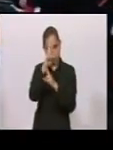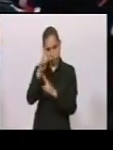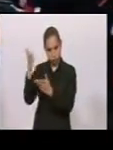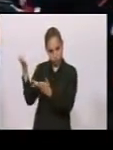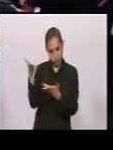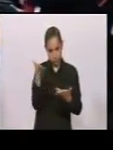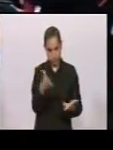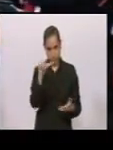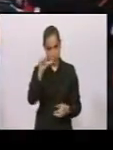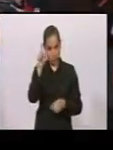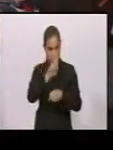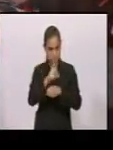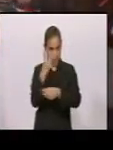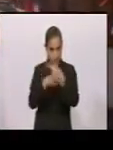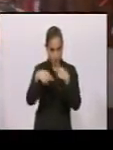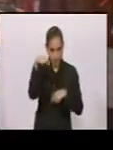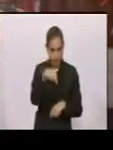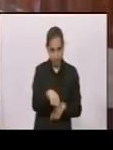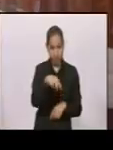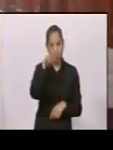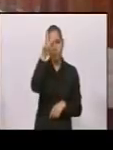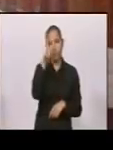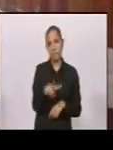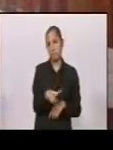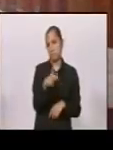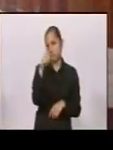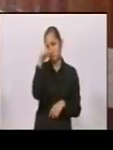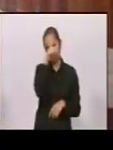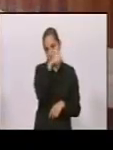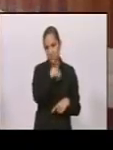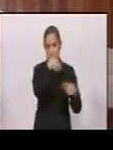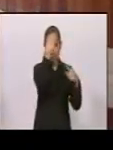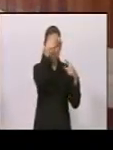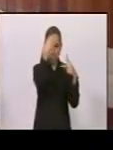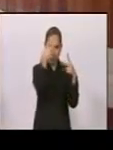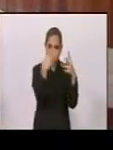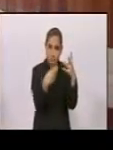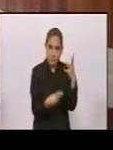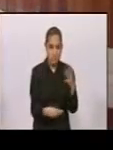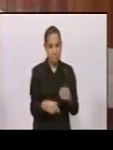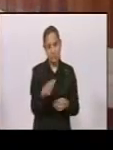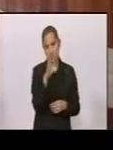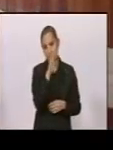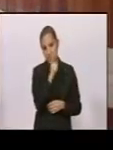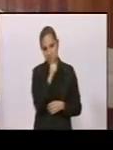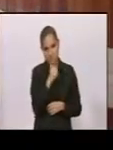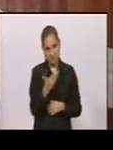presencia y que me es imposible mencionar nominalmente.